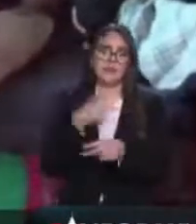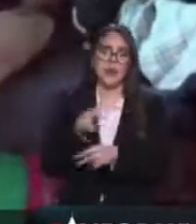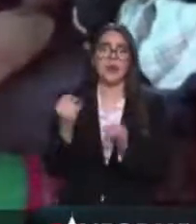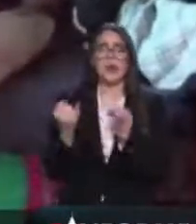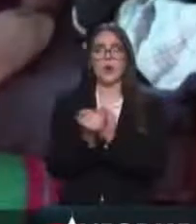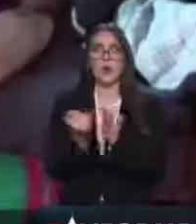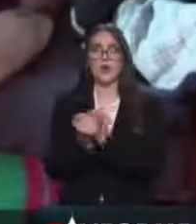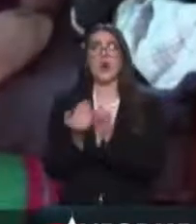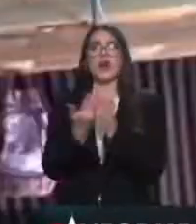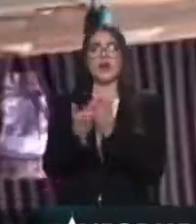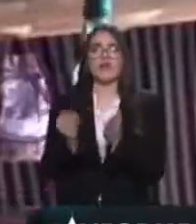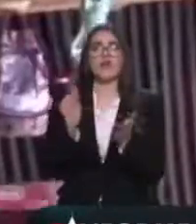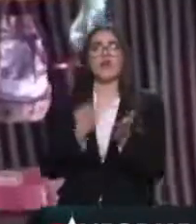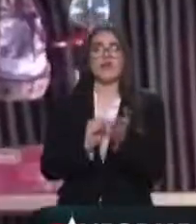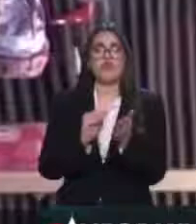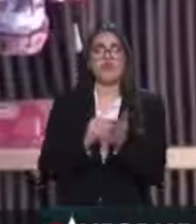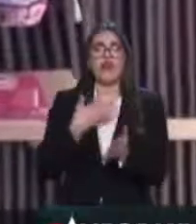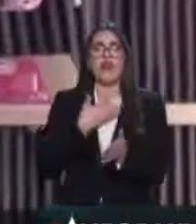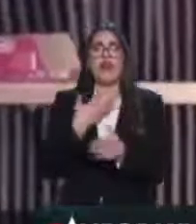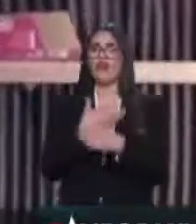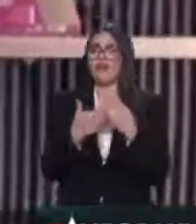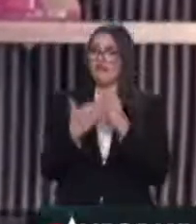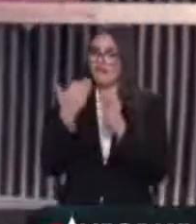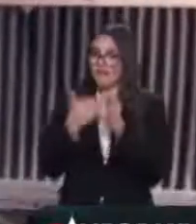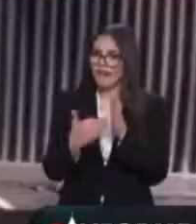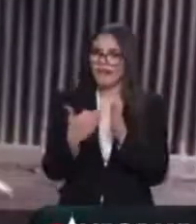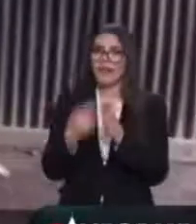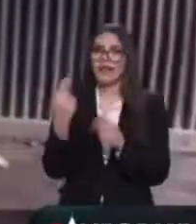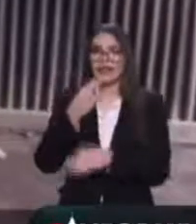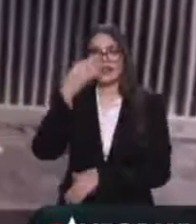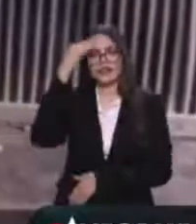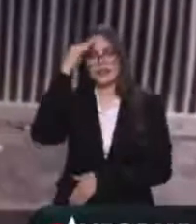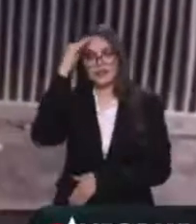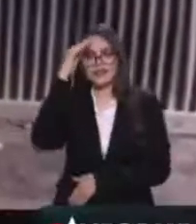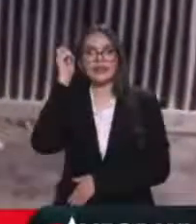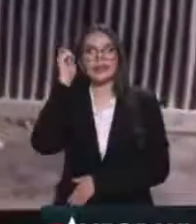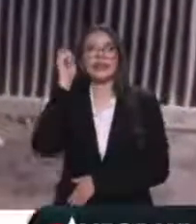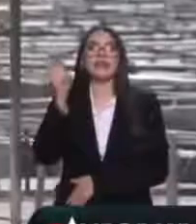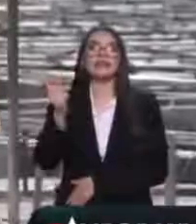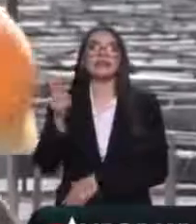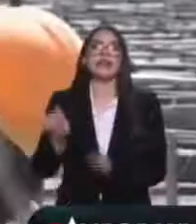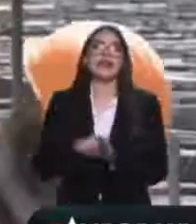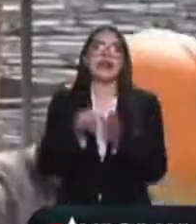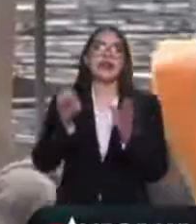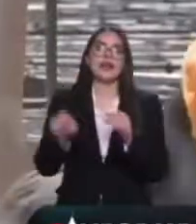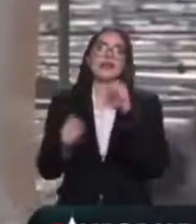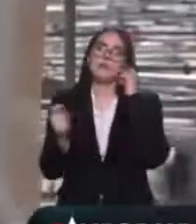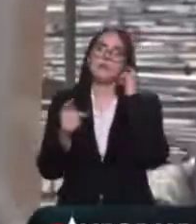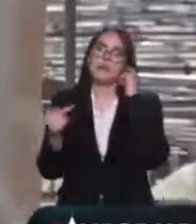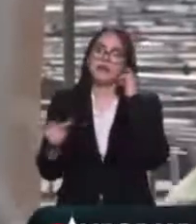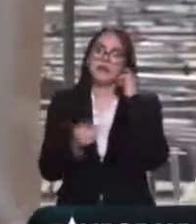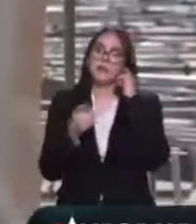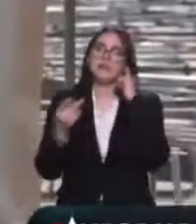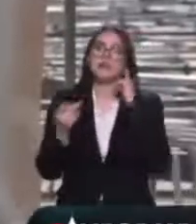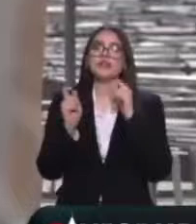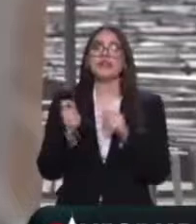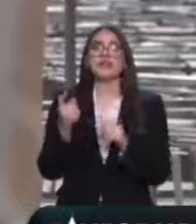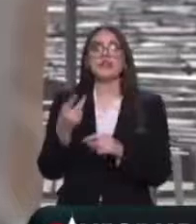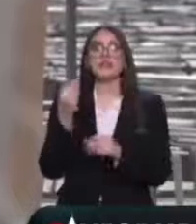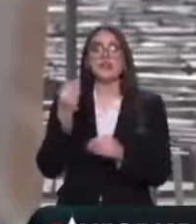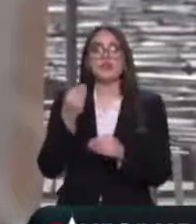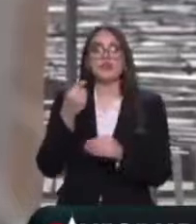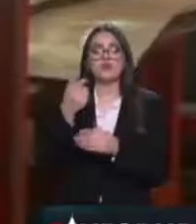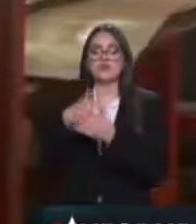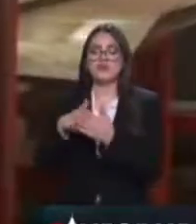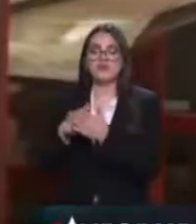señaló que existen indicadores no contemplados en la lectura de estos resultados, como el hecho de que el nivel del consumo